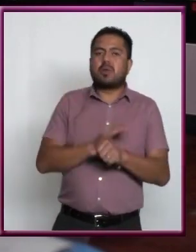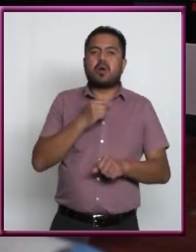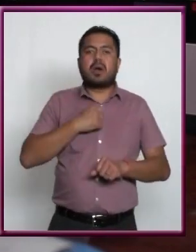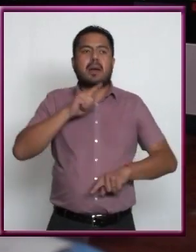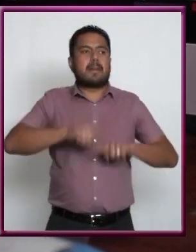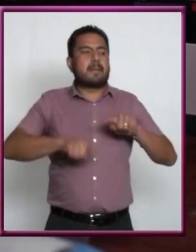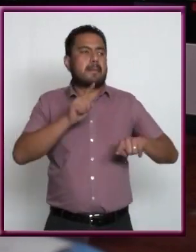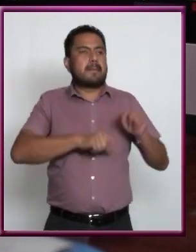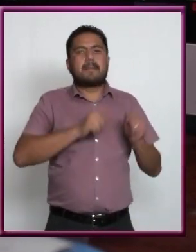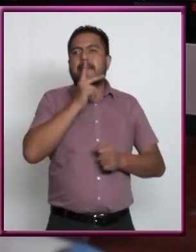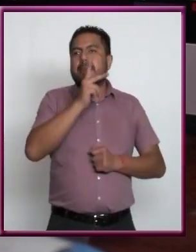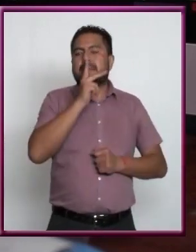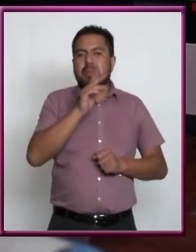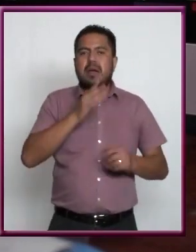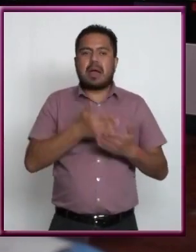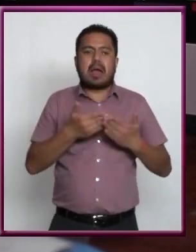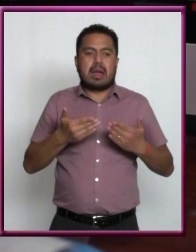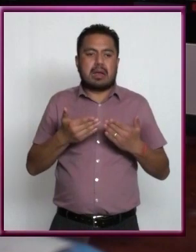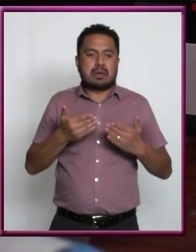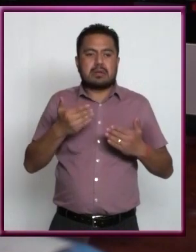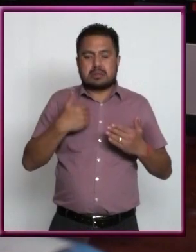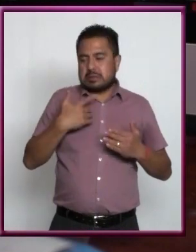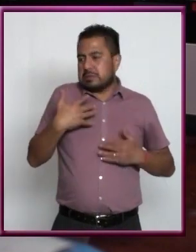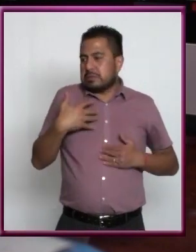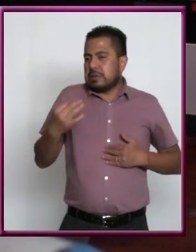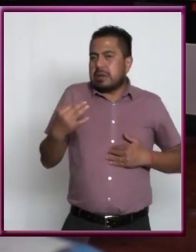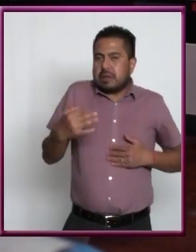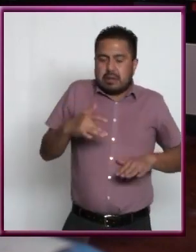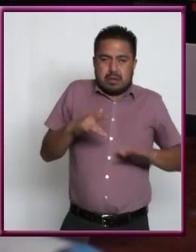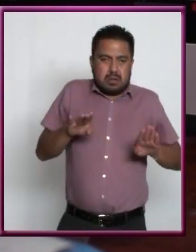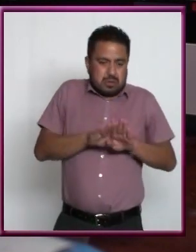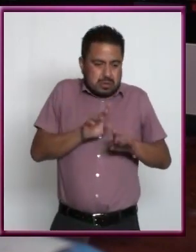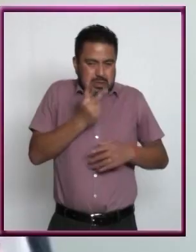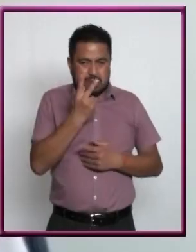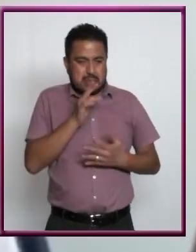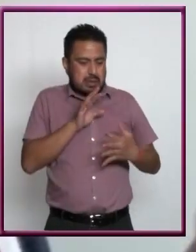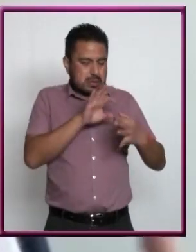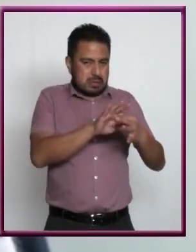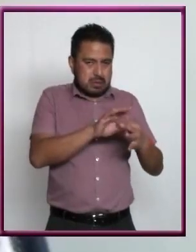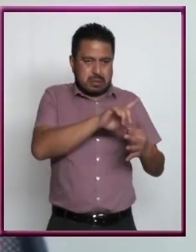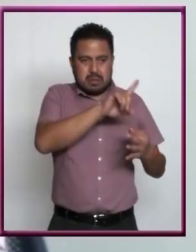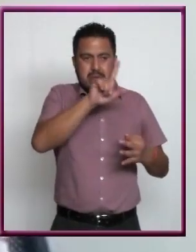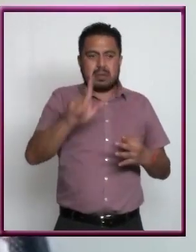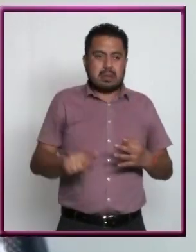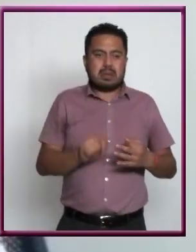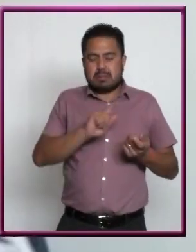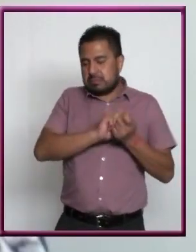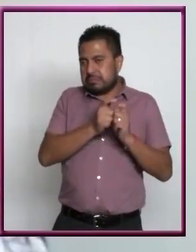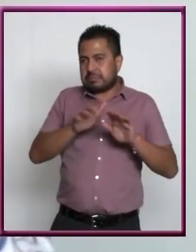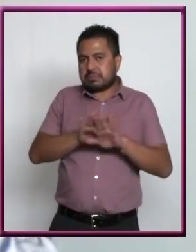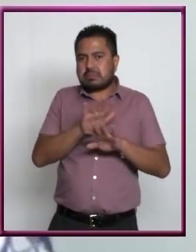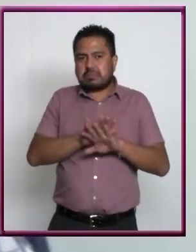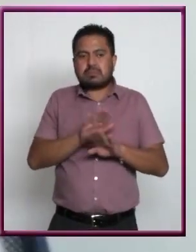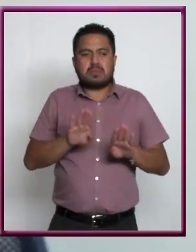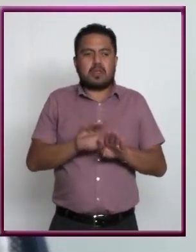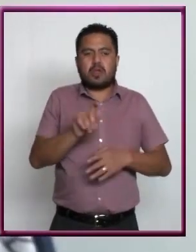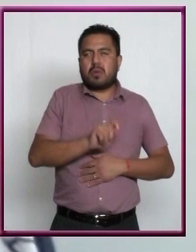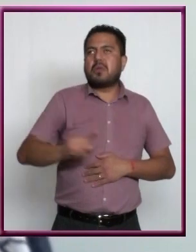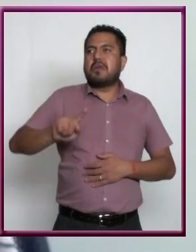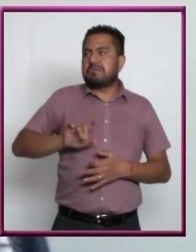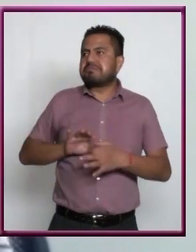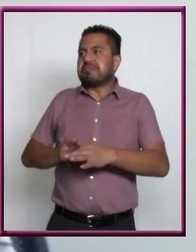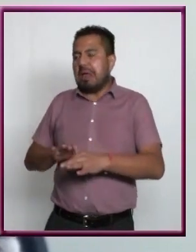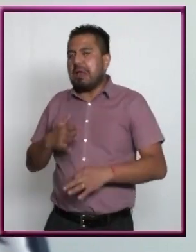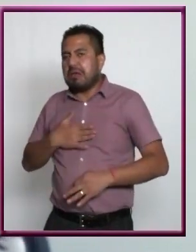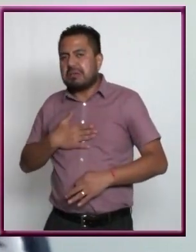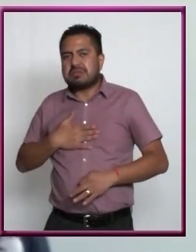a las palabras. Entonces, de alguna forma fue lo que me introdujo en la televisión, que luego pues se ha convertido en una profesión también,